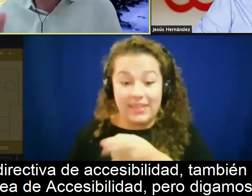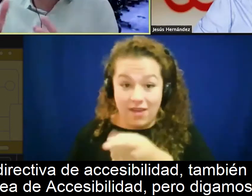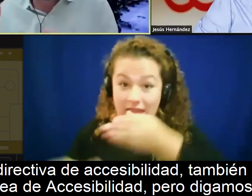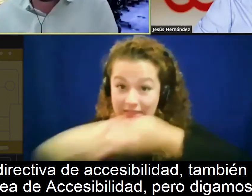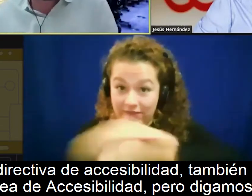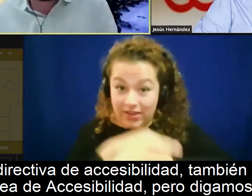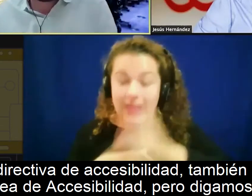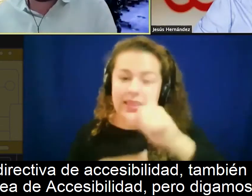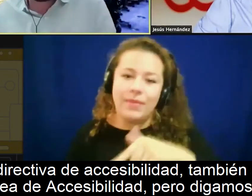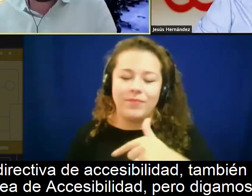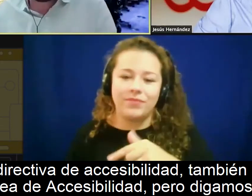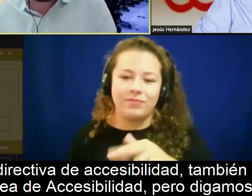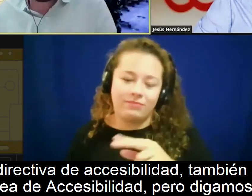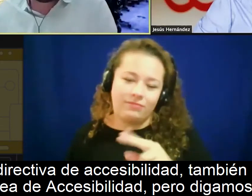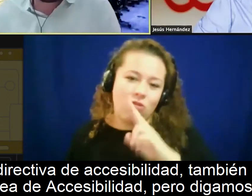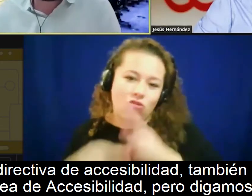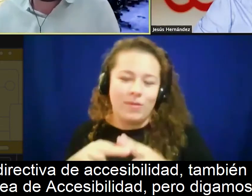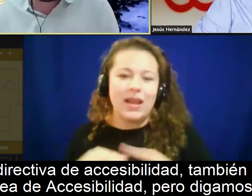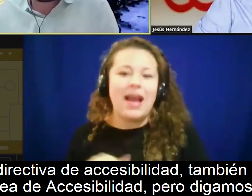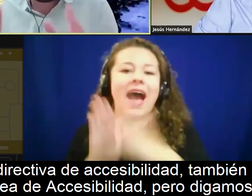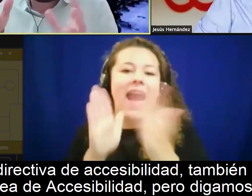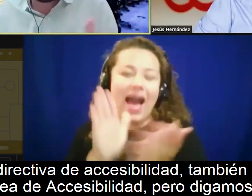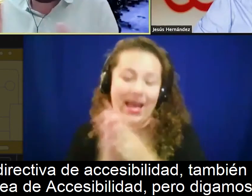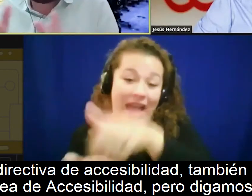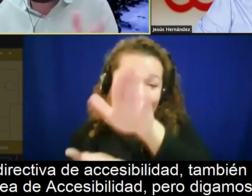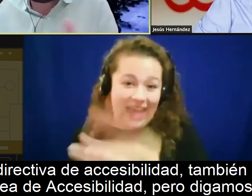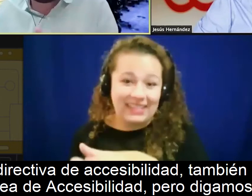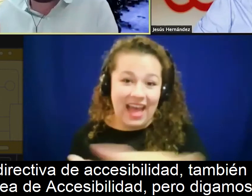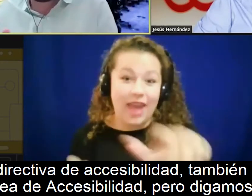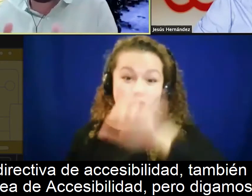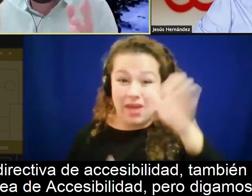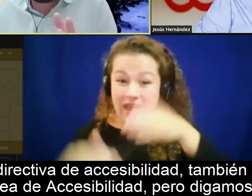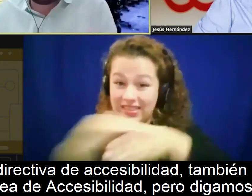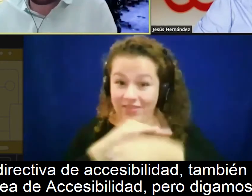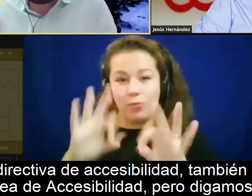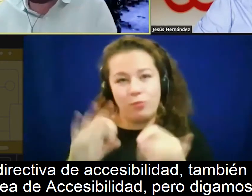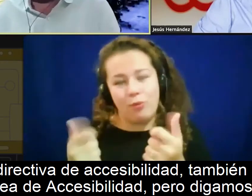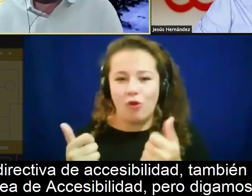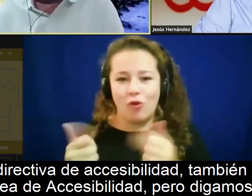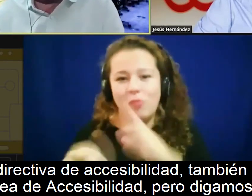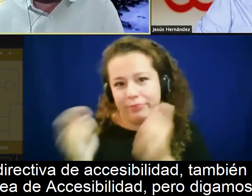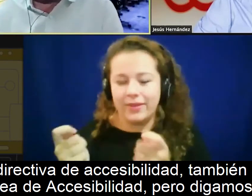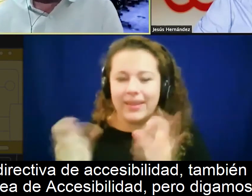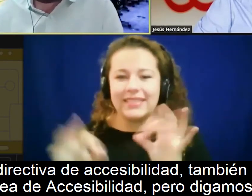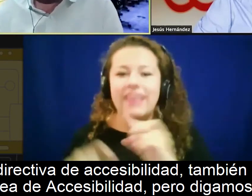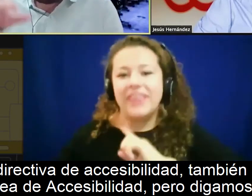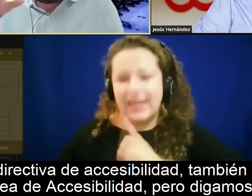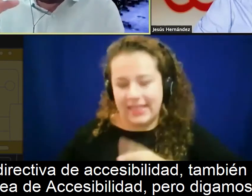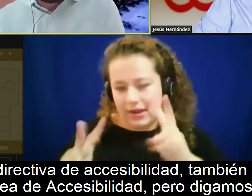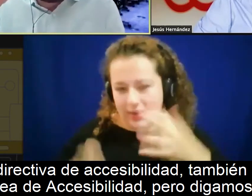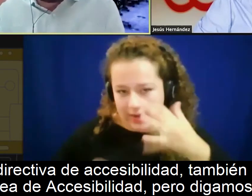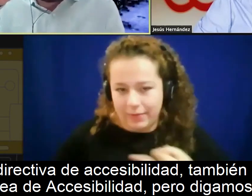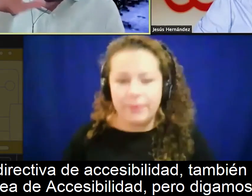se conoce como Acta Europea de Accesibilidad, pero digamos que es un poco el apodo, es una directiva,